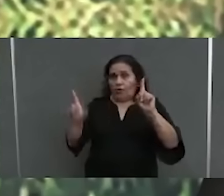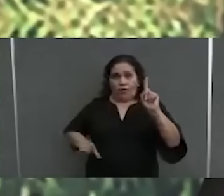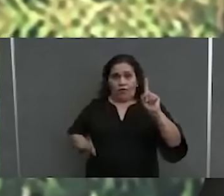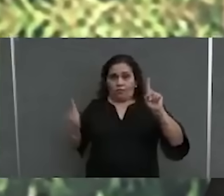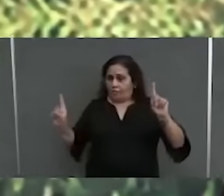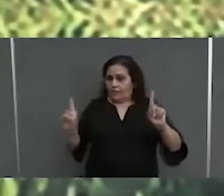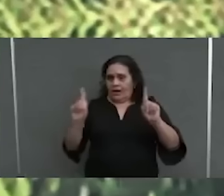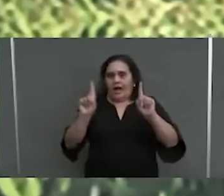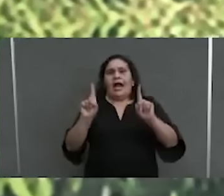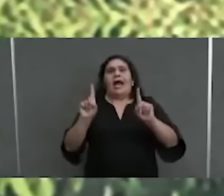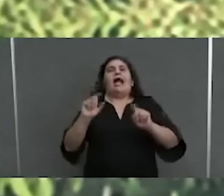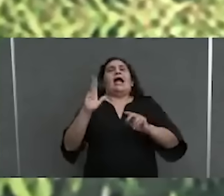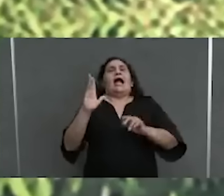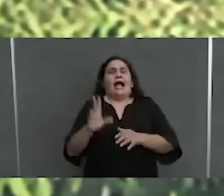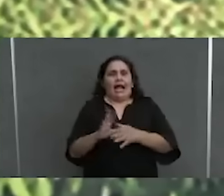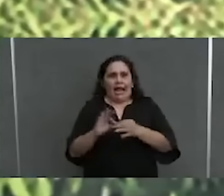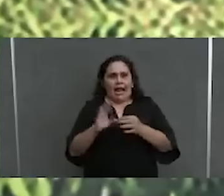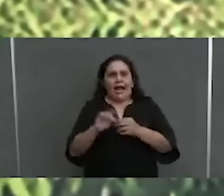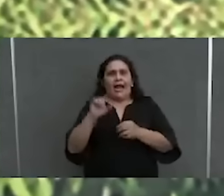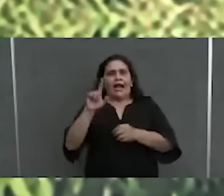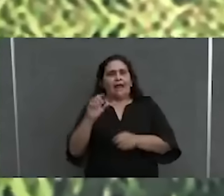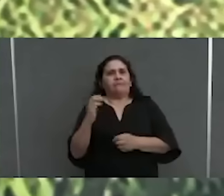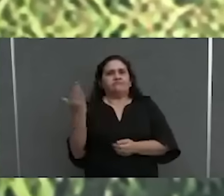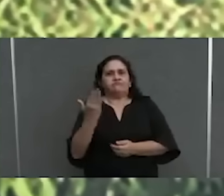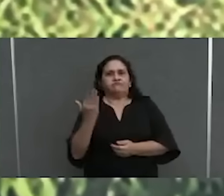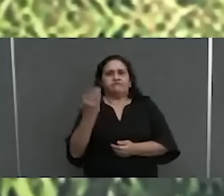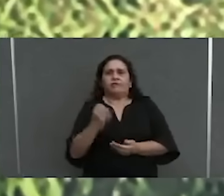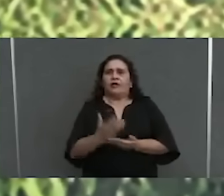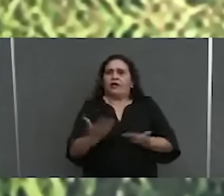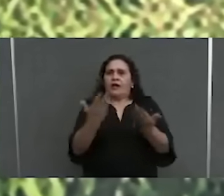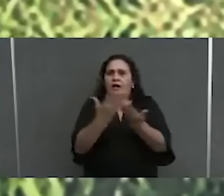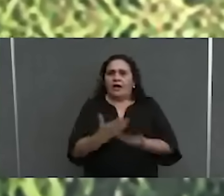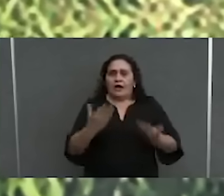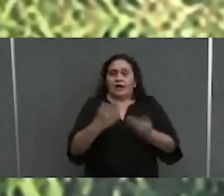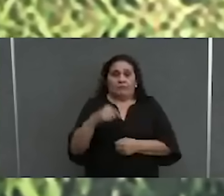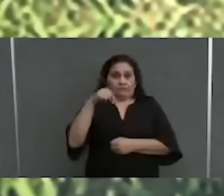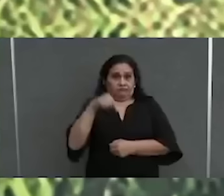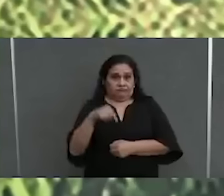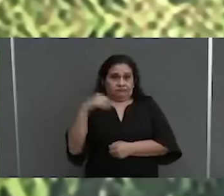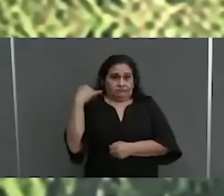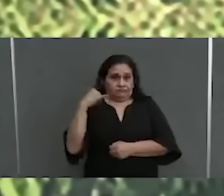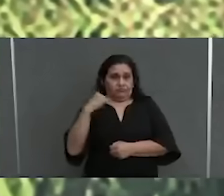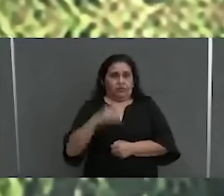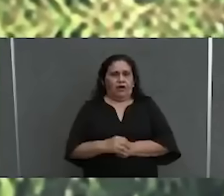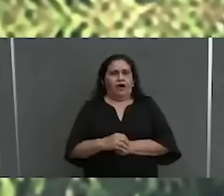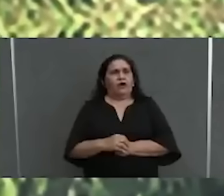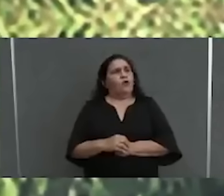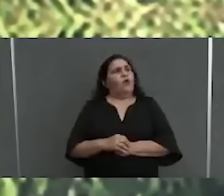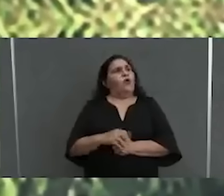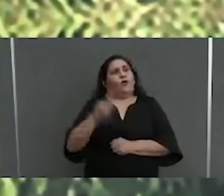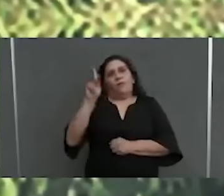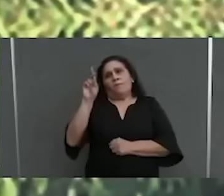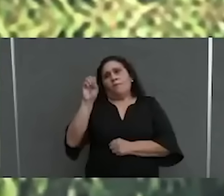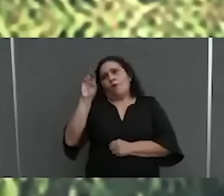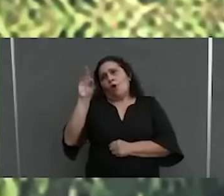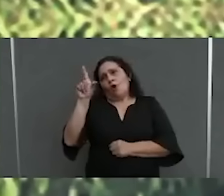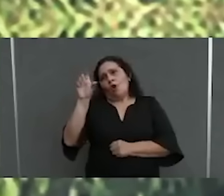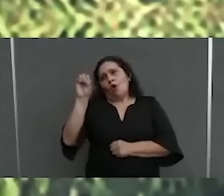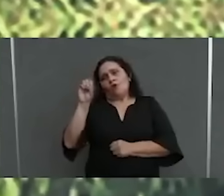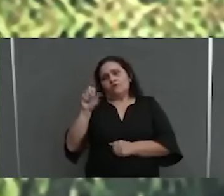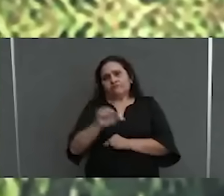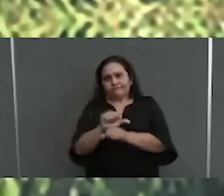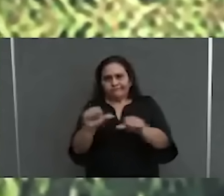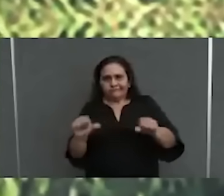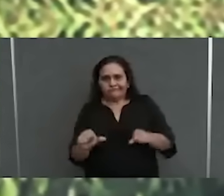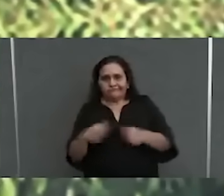Yucatán tenían que haber polos que generaran incentivos fiscales especiales. Y también le agradezco mucho al presidente que él